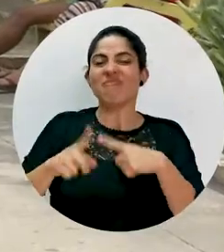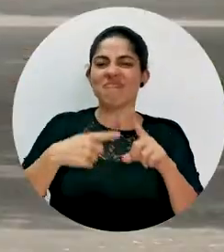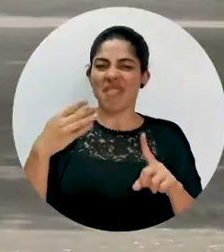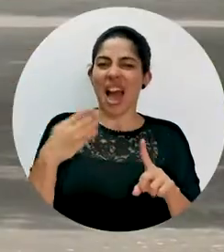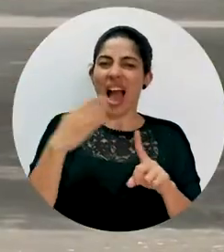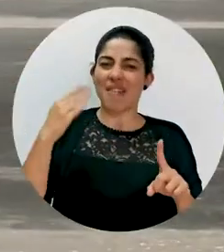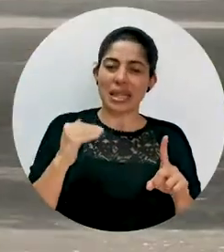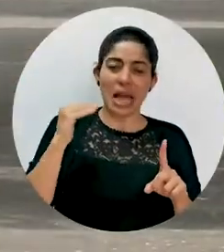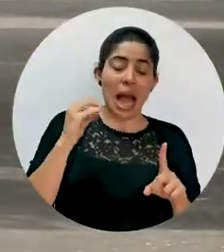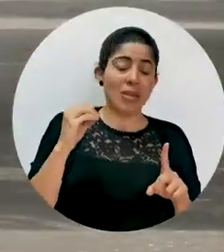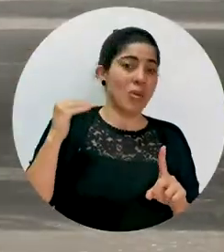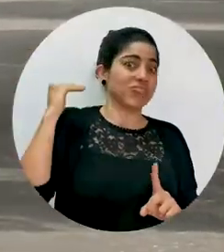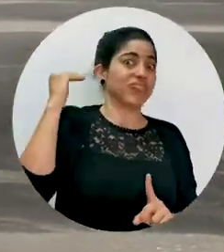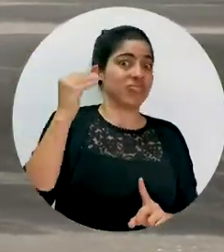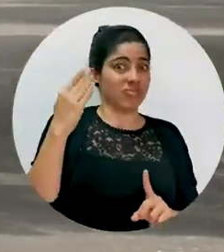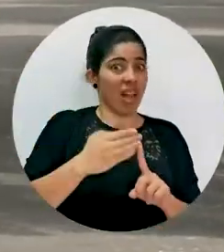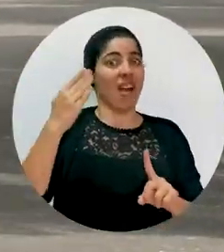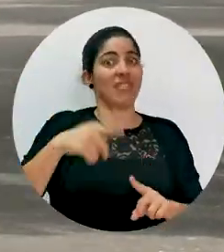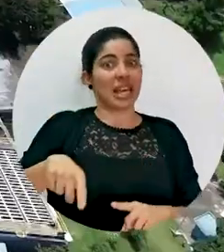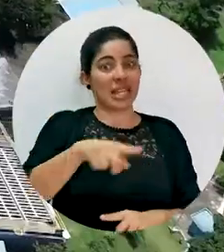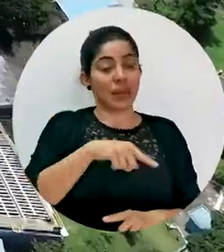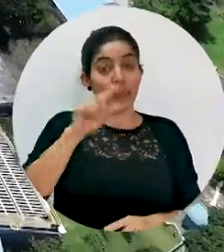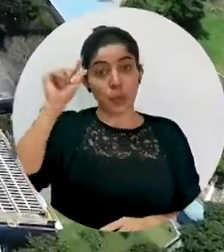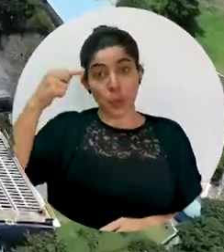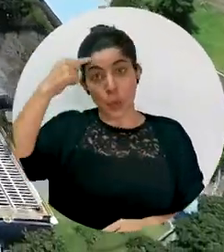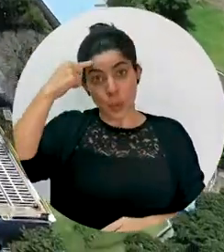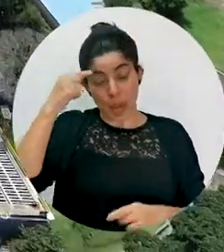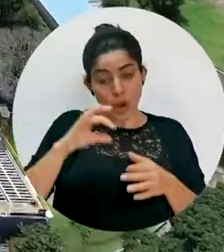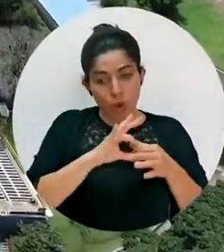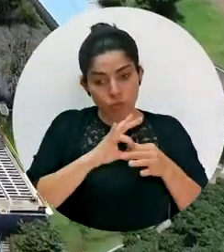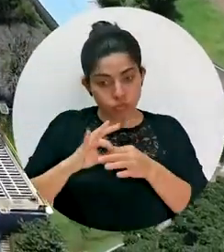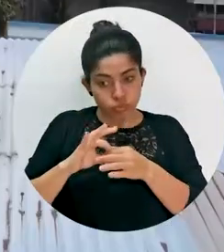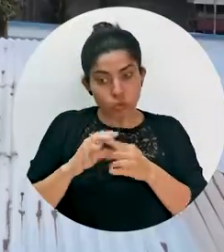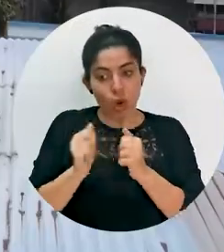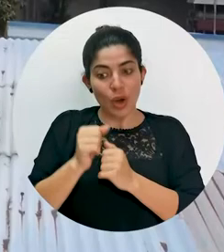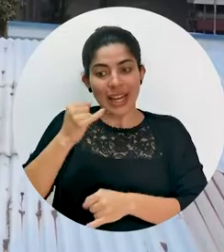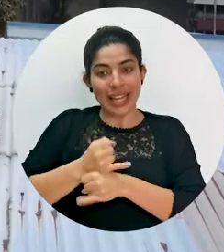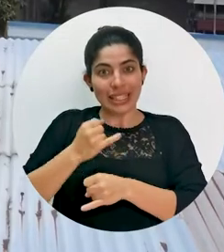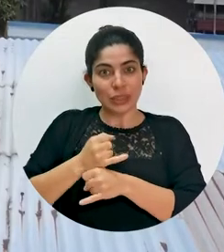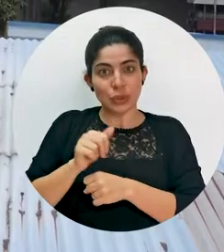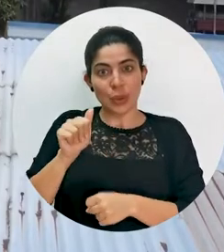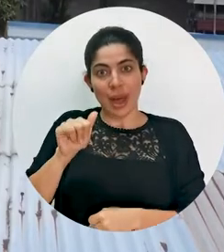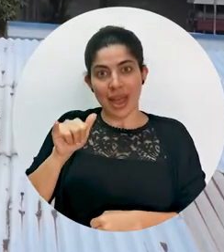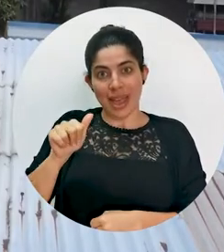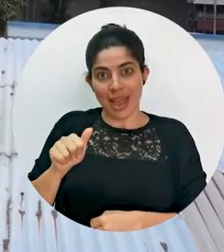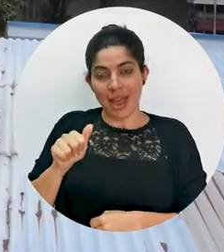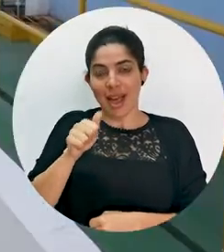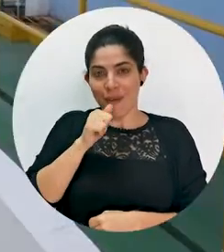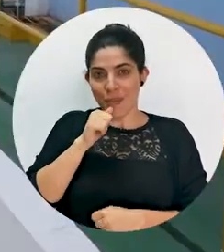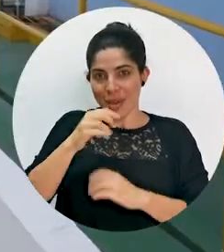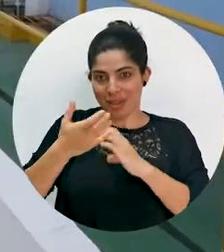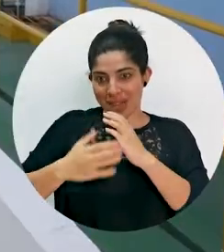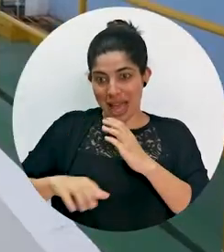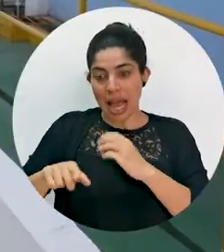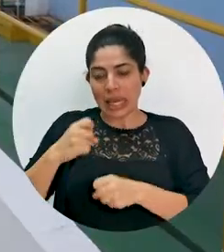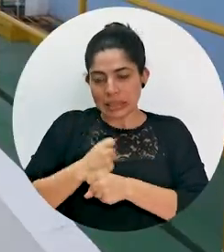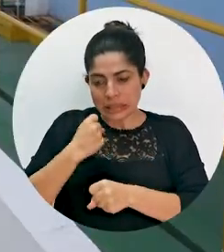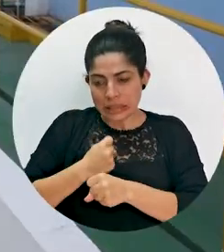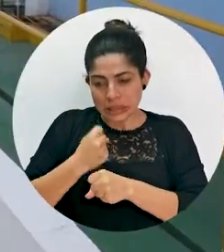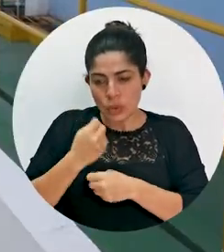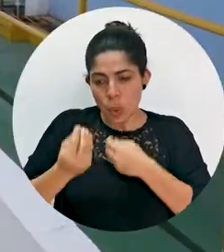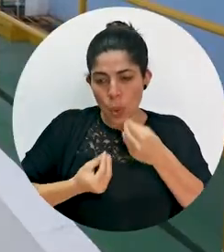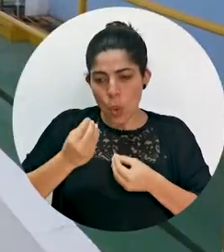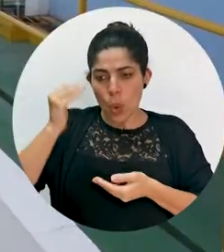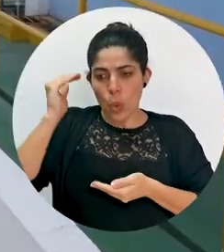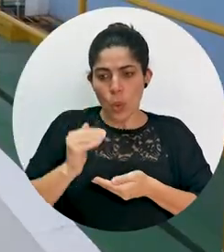tendrán una afectación alta o muy alta. El Gobierno de la República, a través del Instituto de Acueductos y Alcantarillados, trabaja para